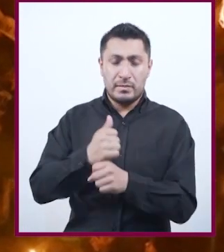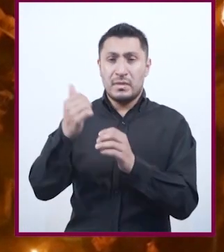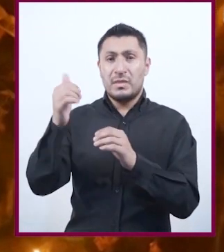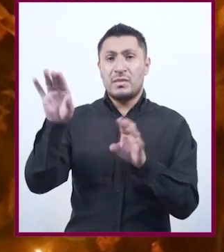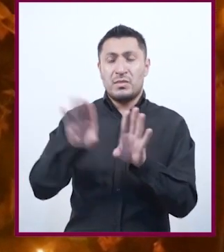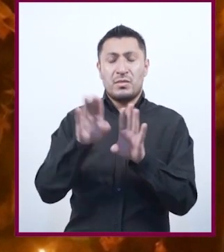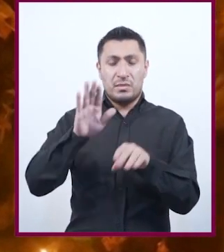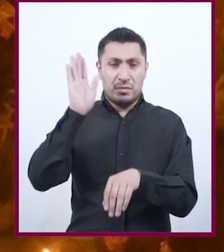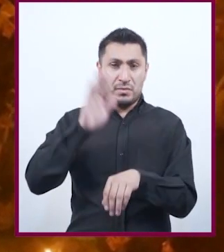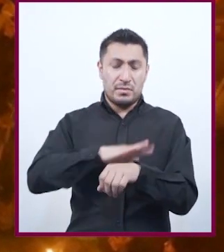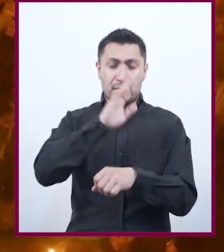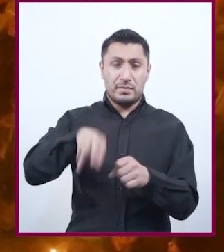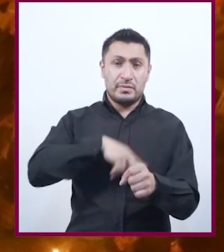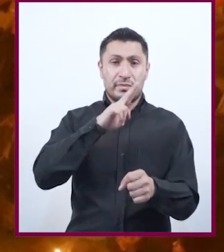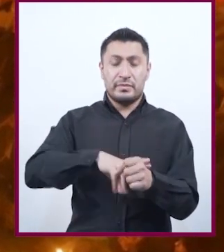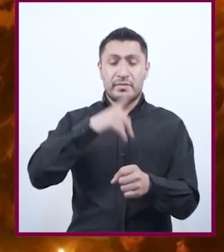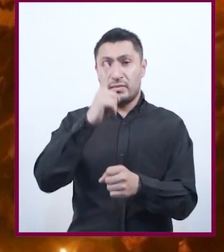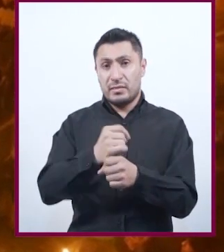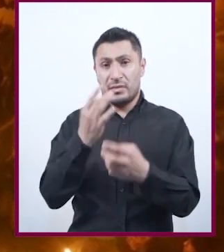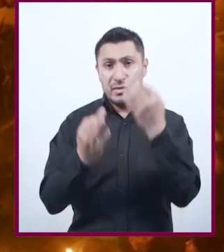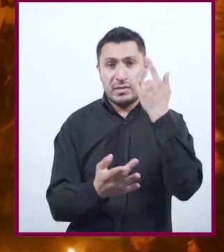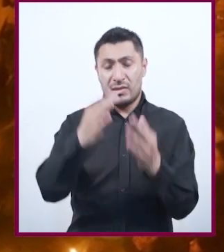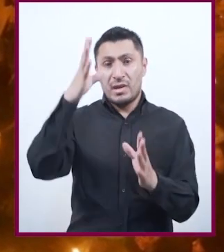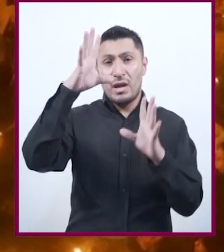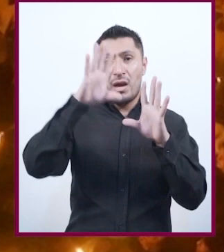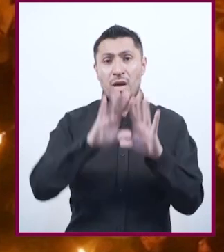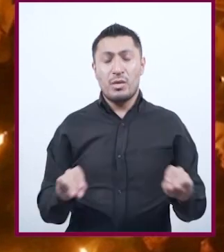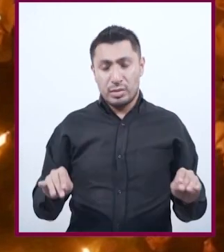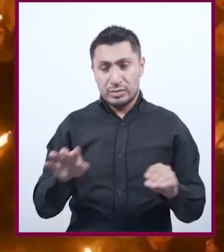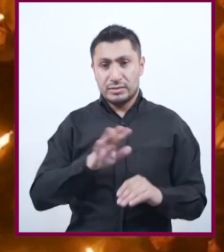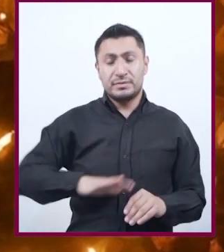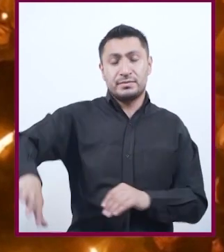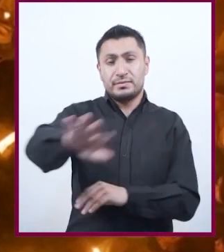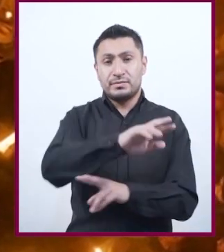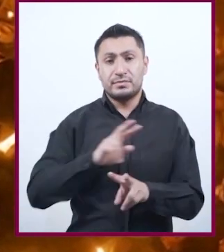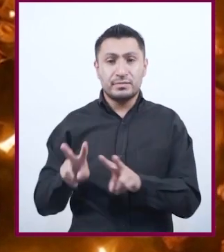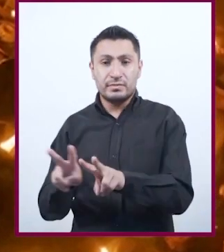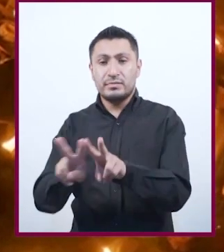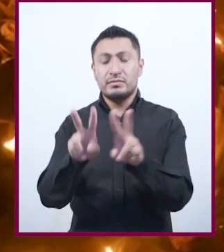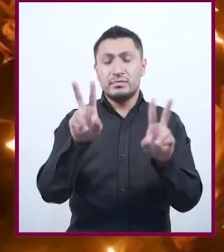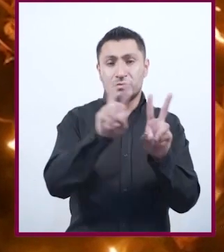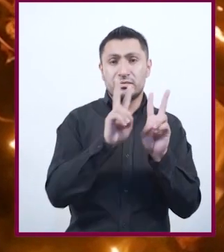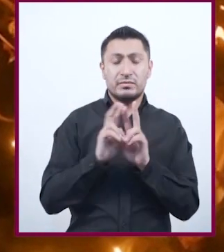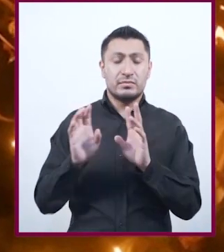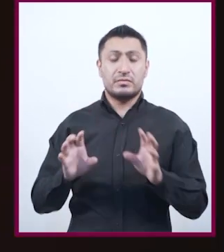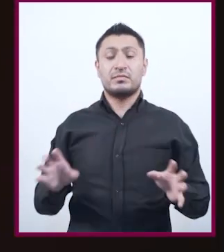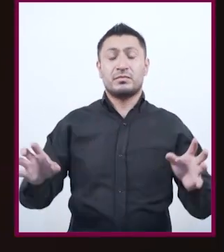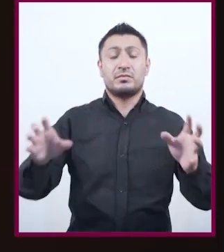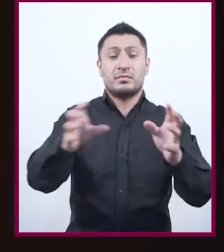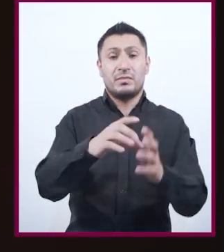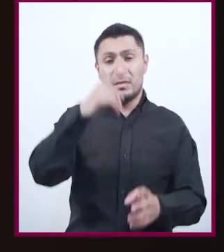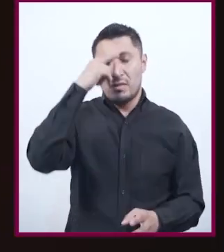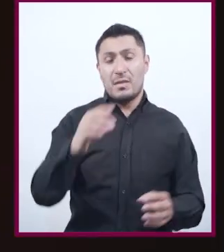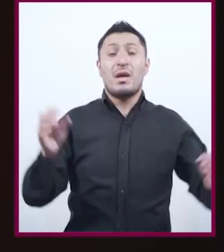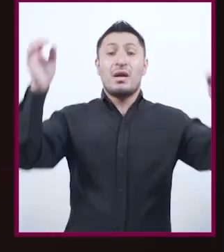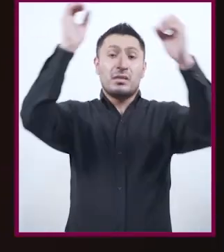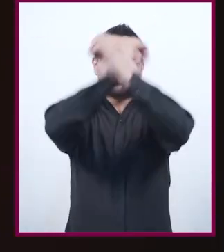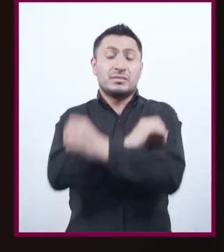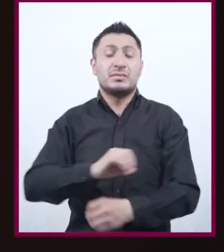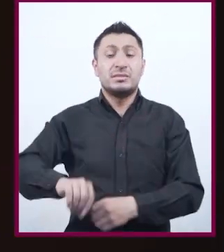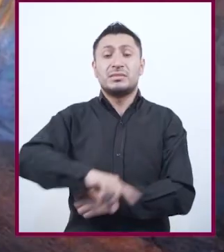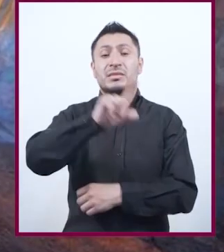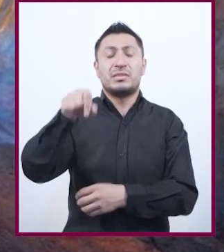de dramatismo. Lo primero era apagar los fuegos de las poblaciones vecinas para que solo hubiera oscuridad. Luego,